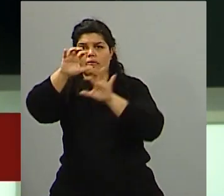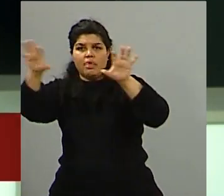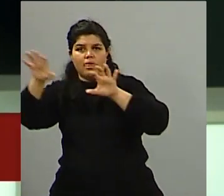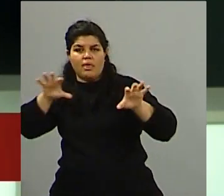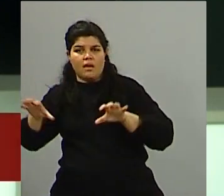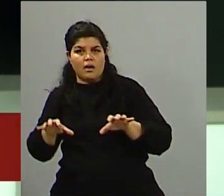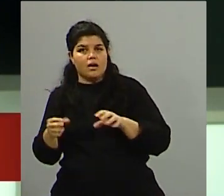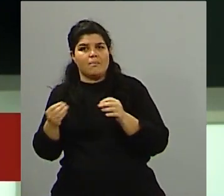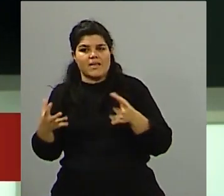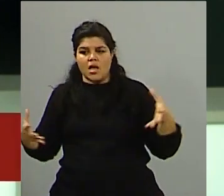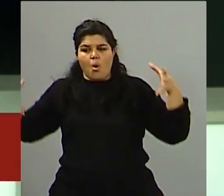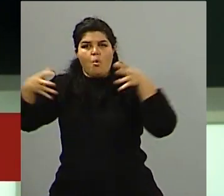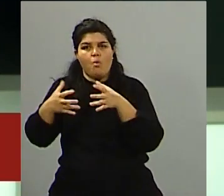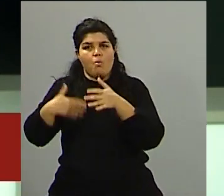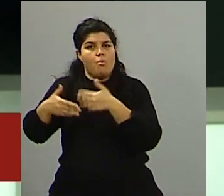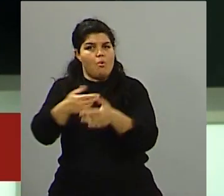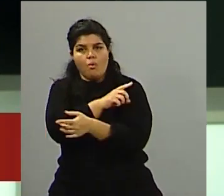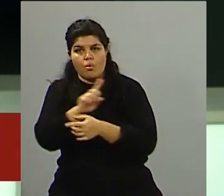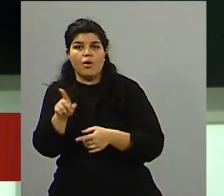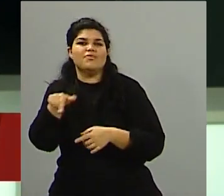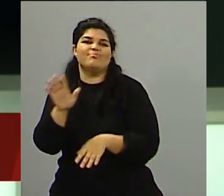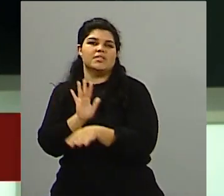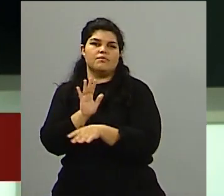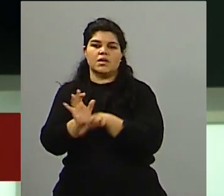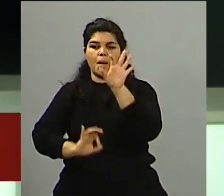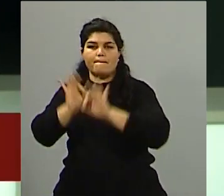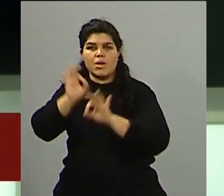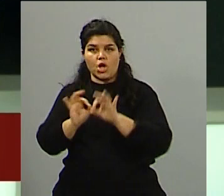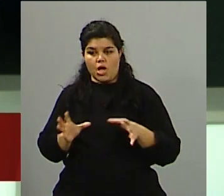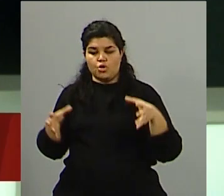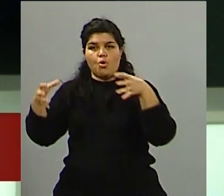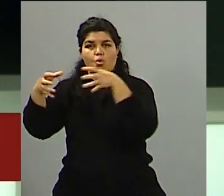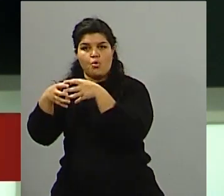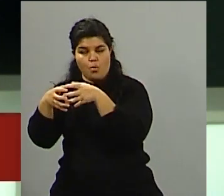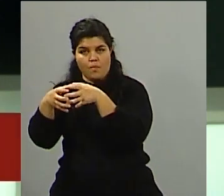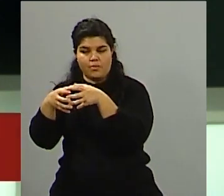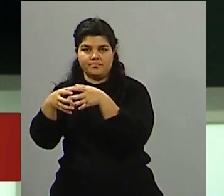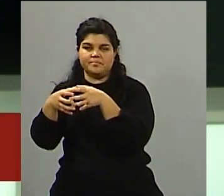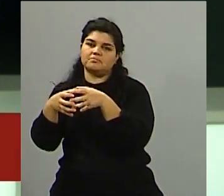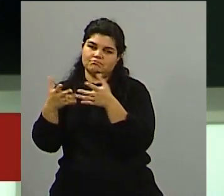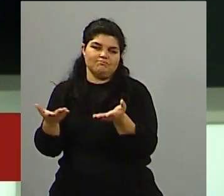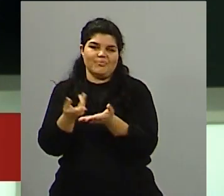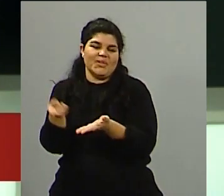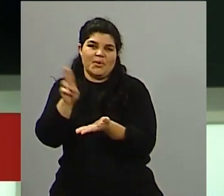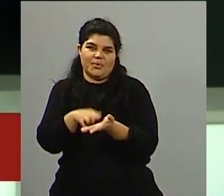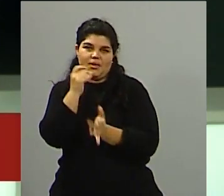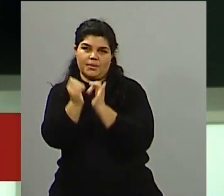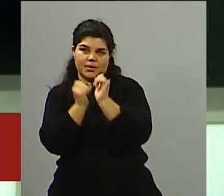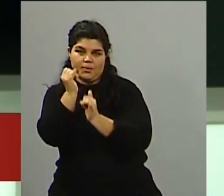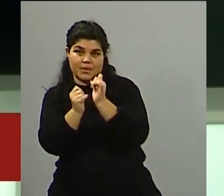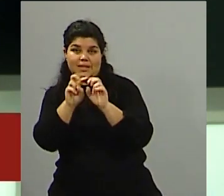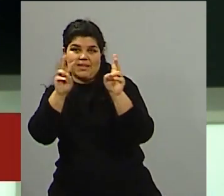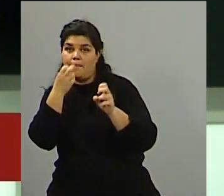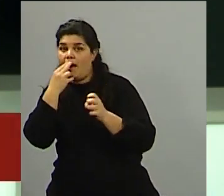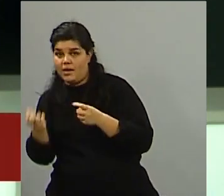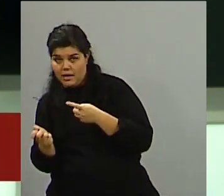ciertos proyectos desde el punto de vista del bloque de integración, sobre todo, vuelvo a insistir, tema energético